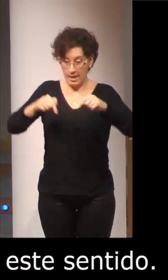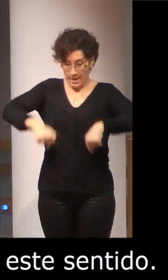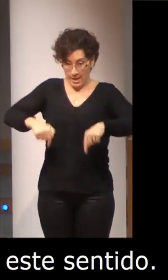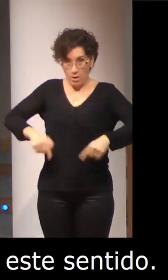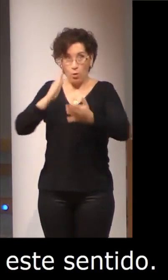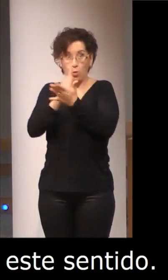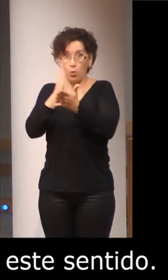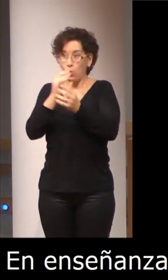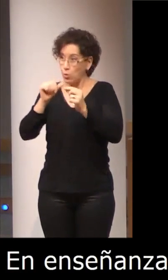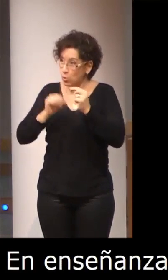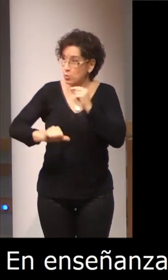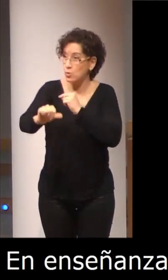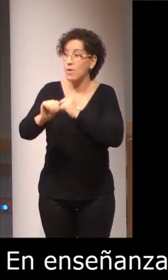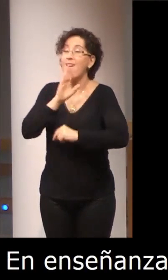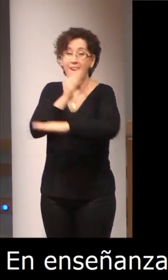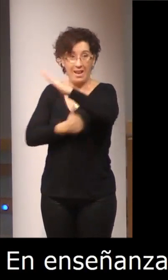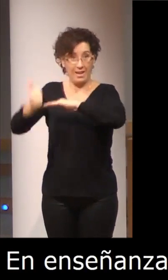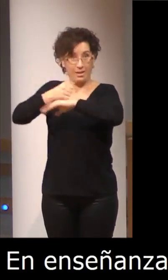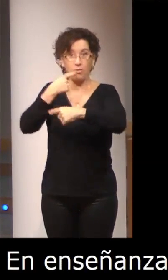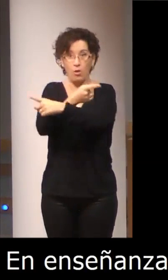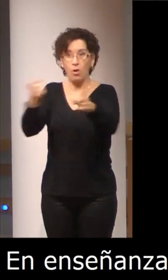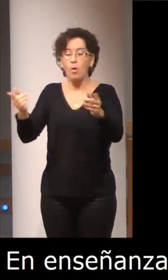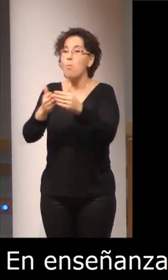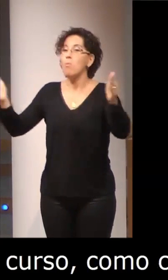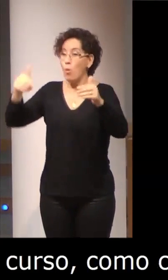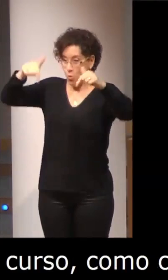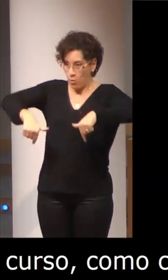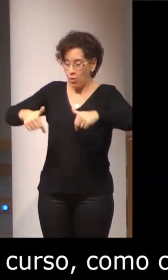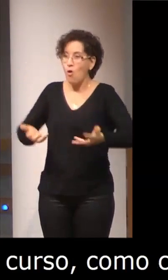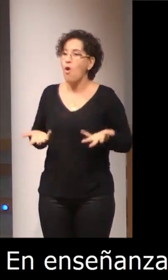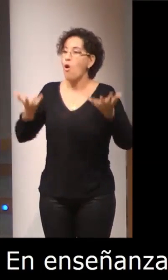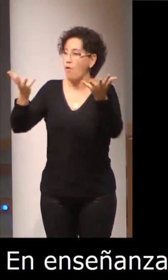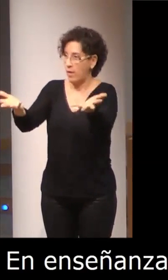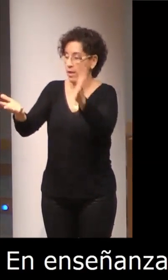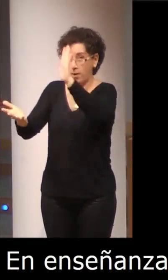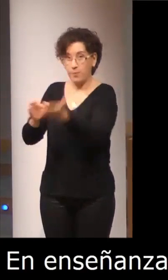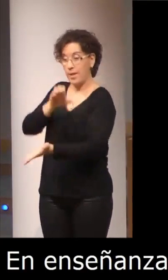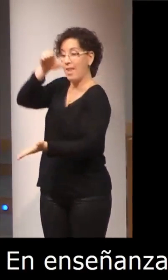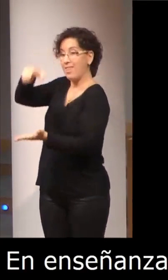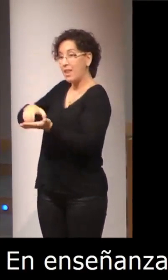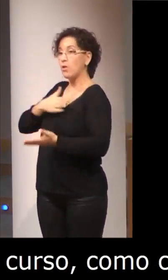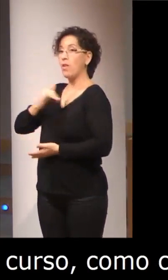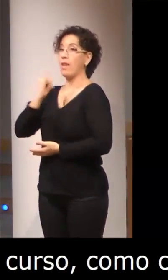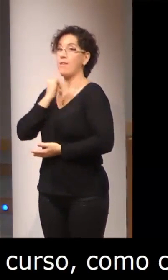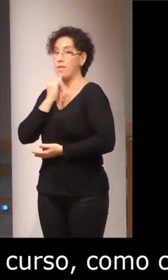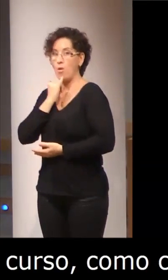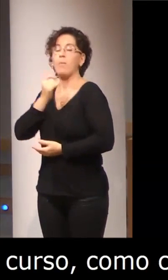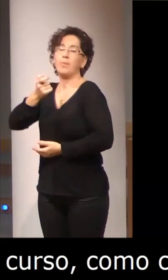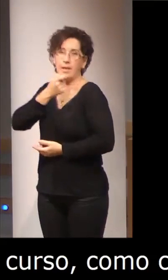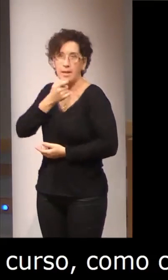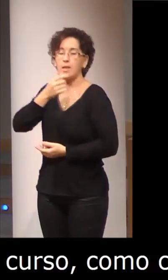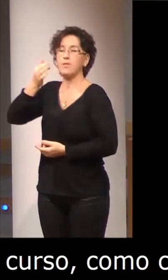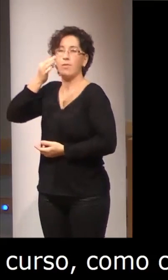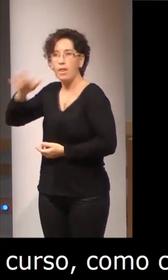como comentaba el rector, hemos empezado a ofertar además de, en el centro de idiomas, además de inglés, francés,